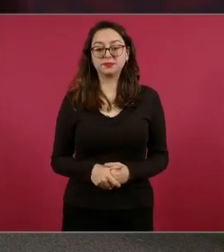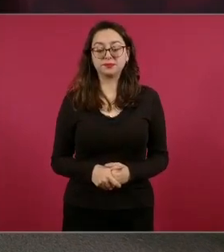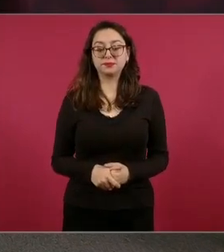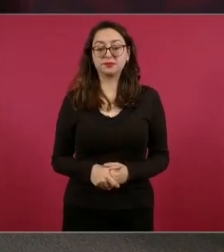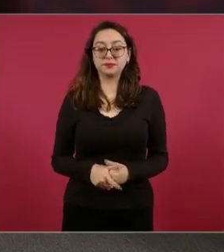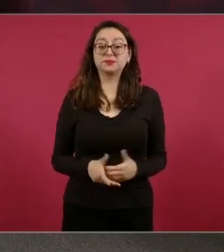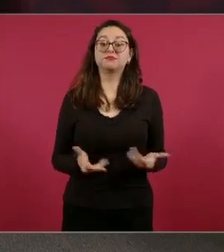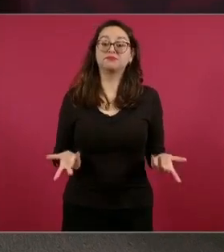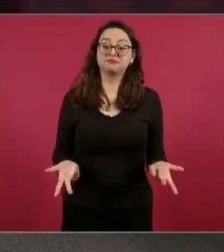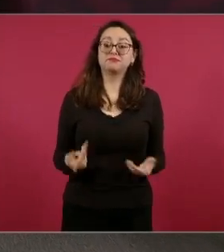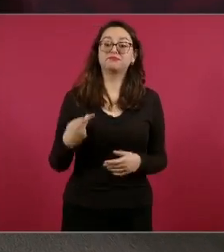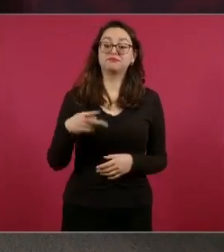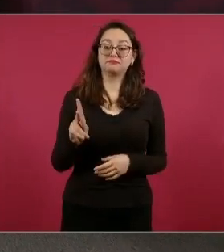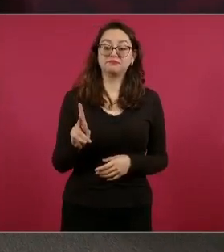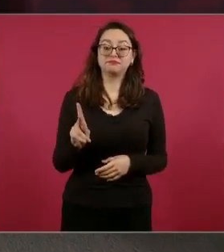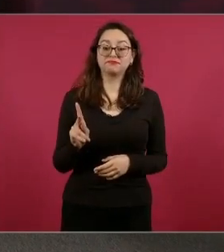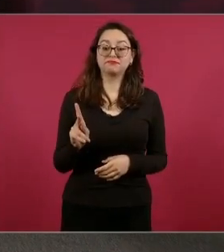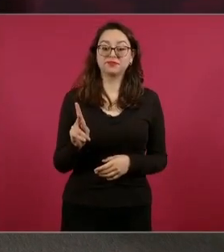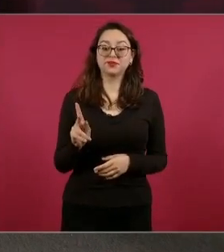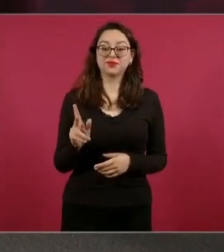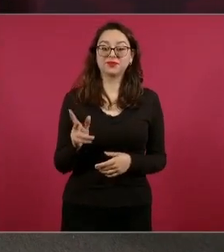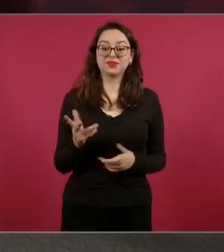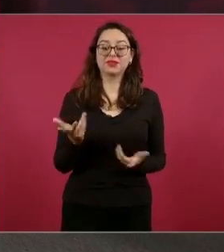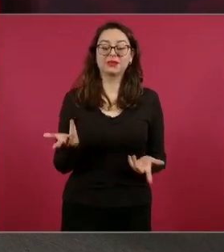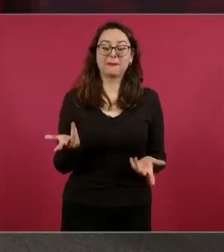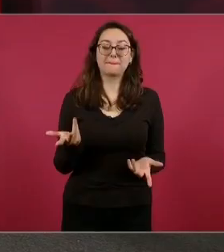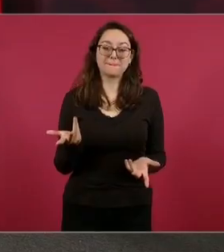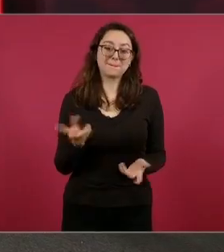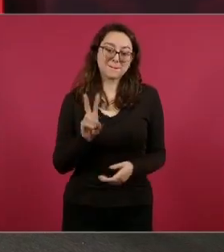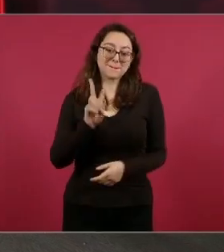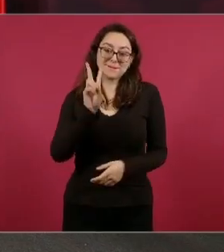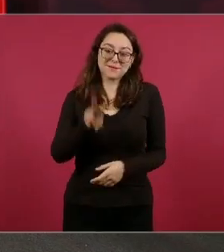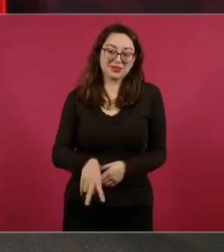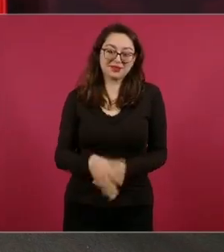Sin embargo, pues ya